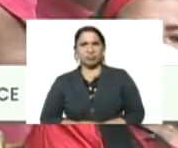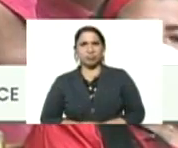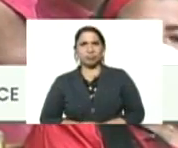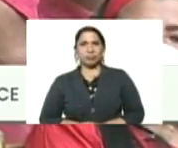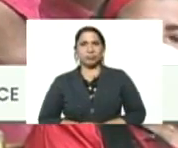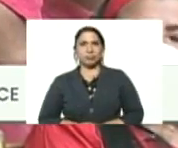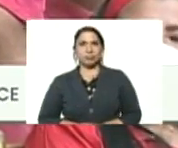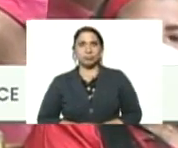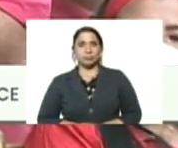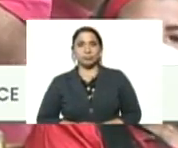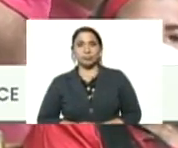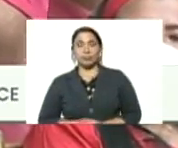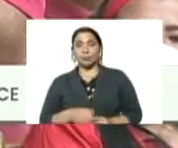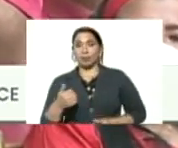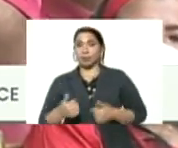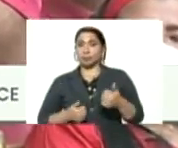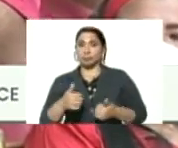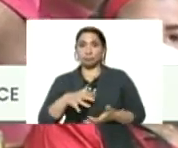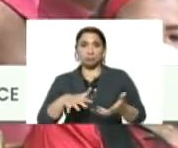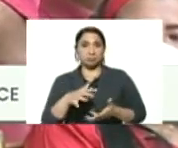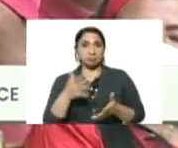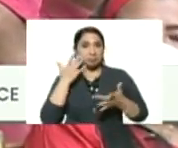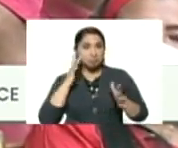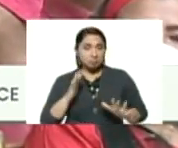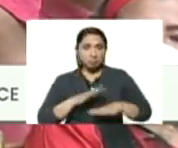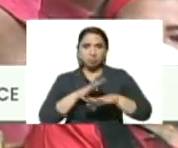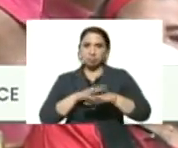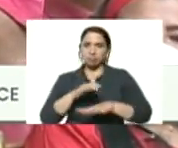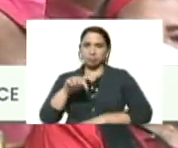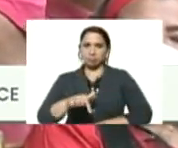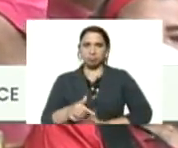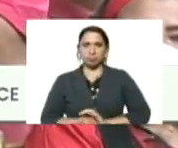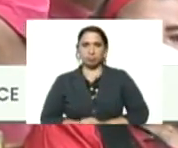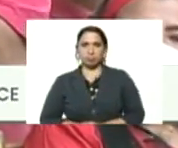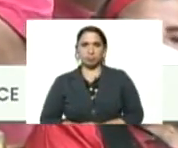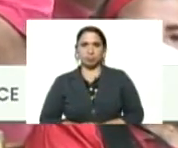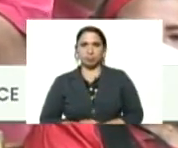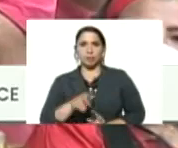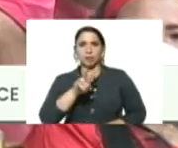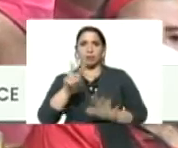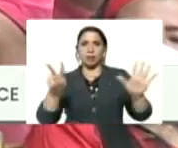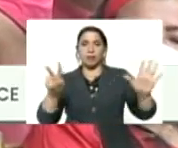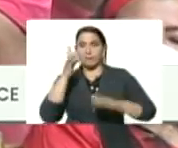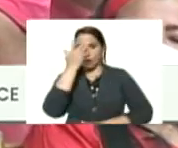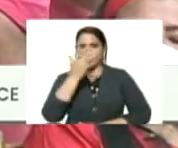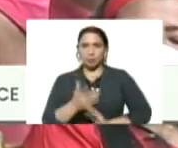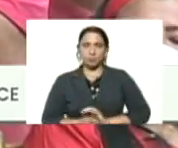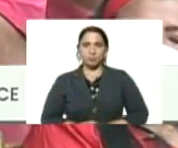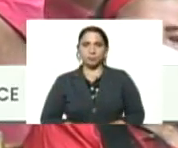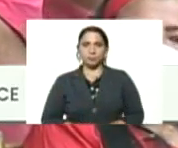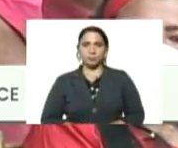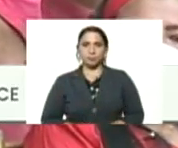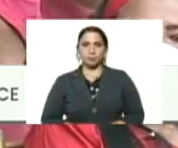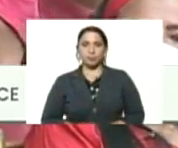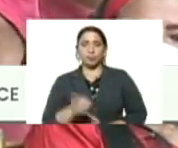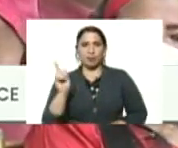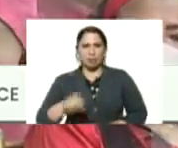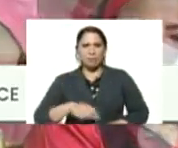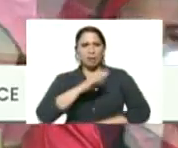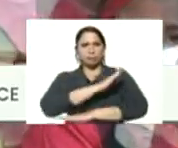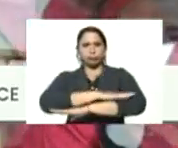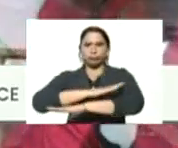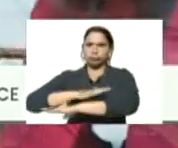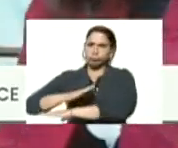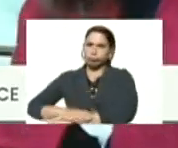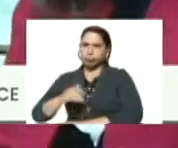Y una de las causas quizás de lo que ocurrió aquí el 27 de febrero y el comportamiento de nuestros soldados